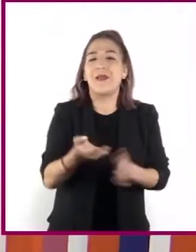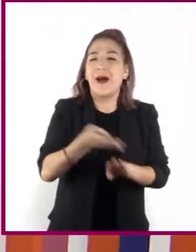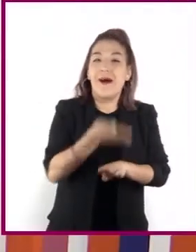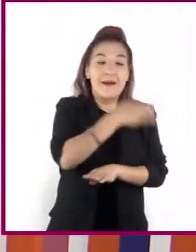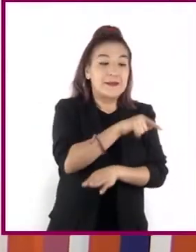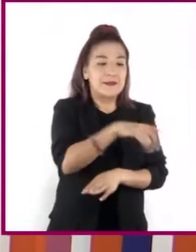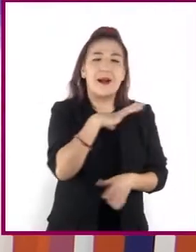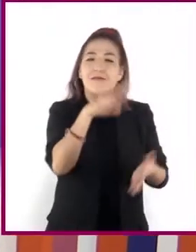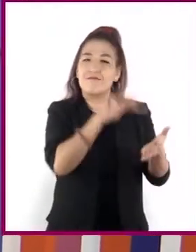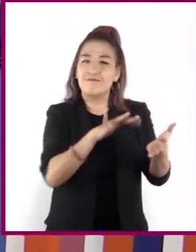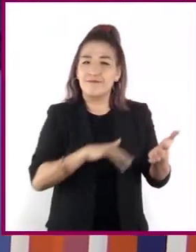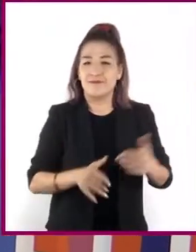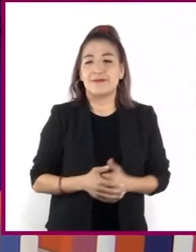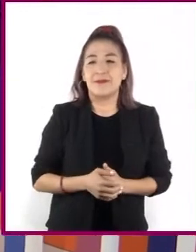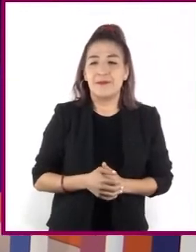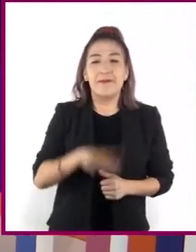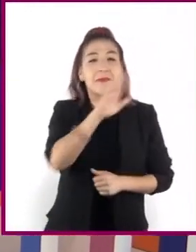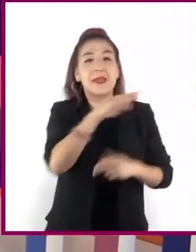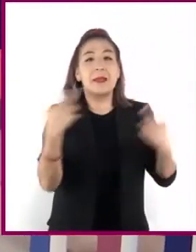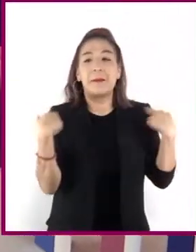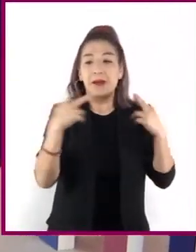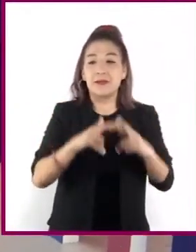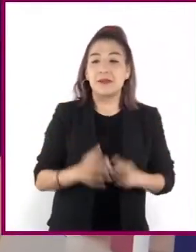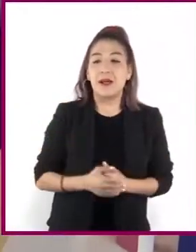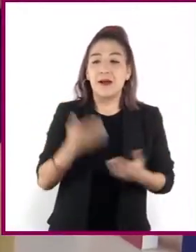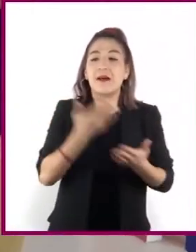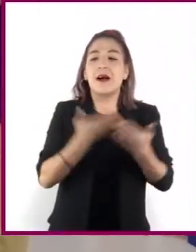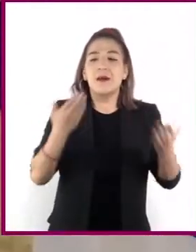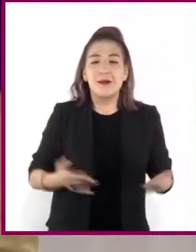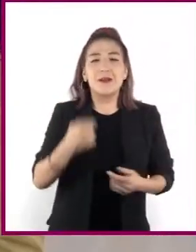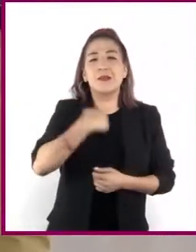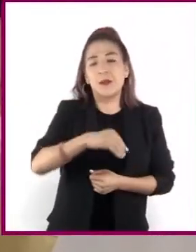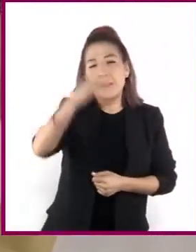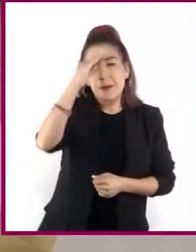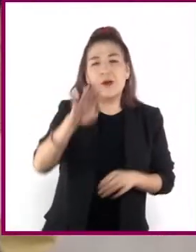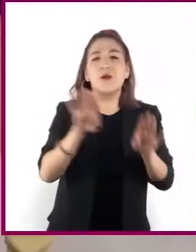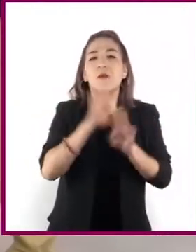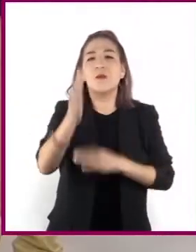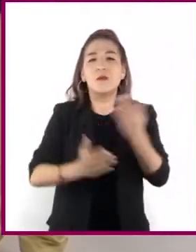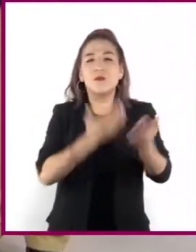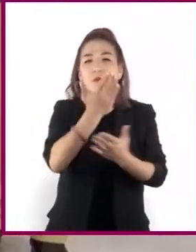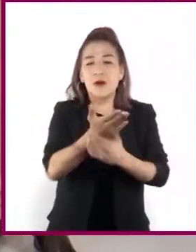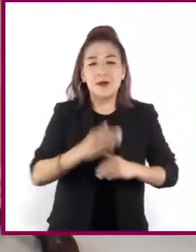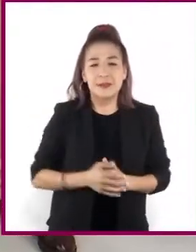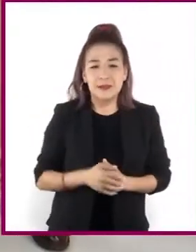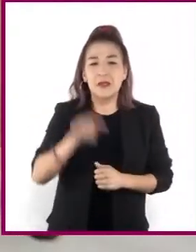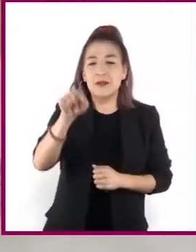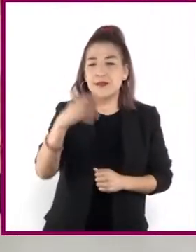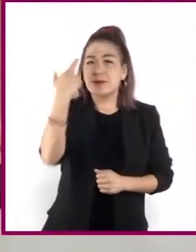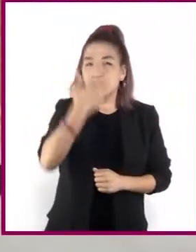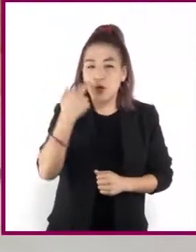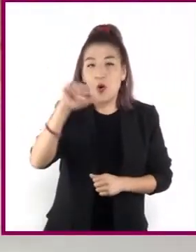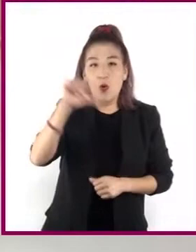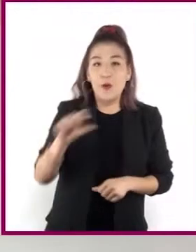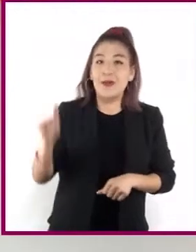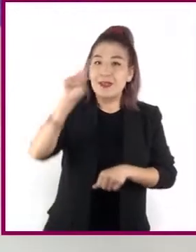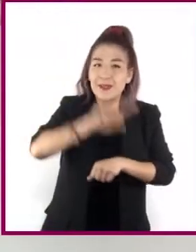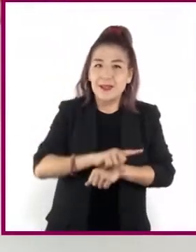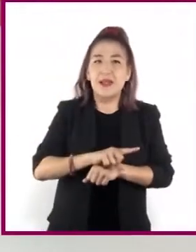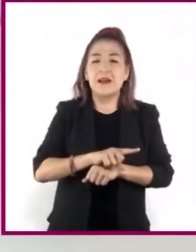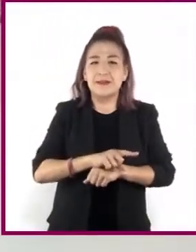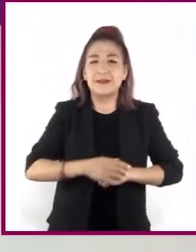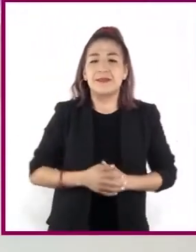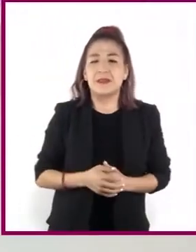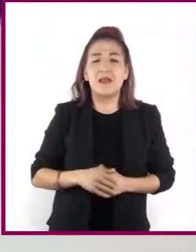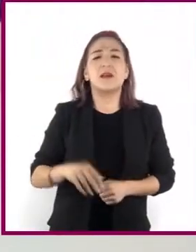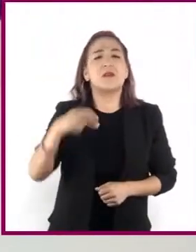apuntes. Profesor, ahora que pensaba en el propósito que revisaremos, me pareció